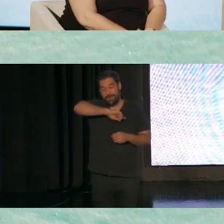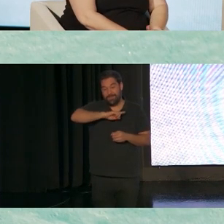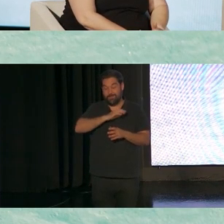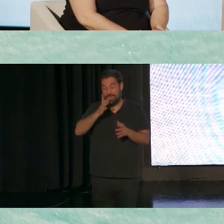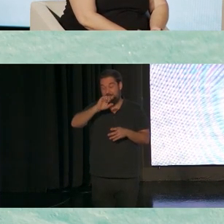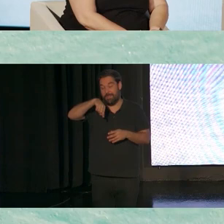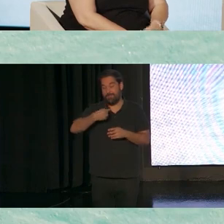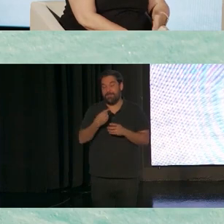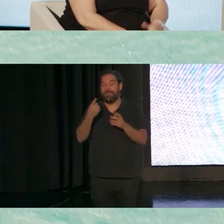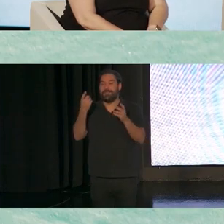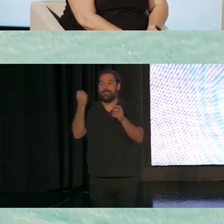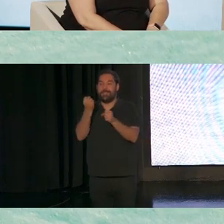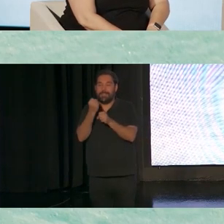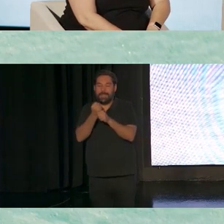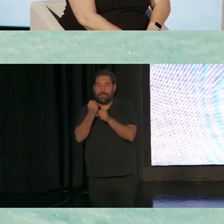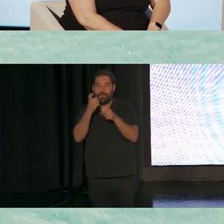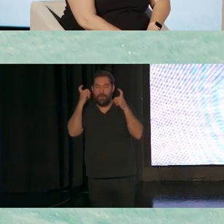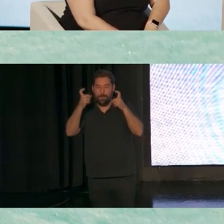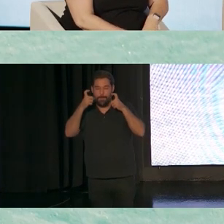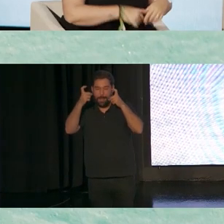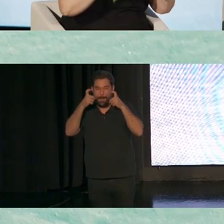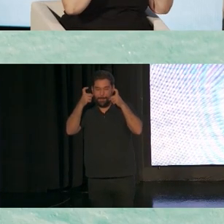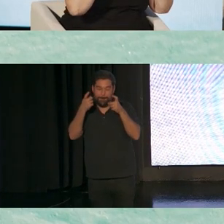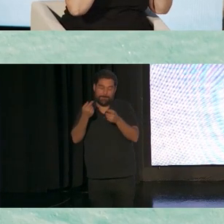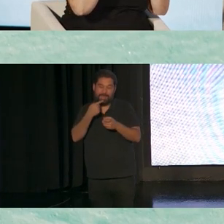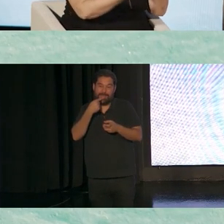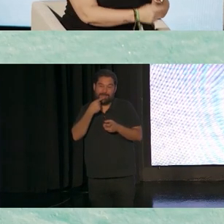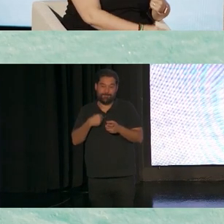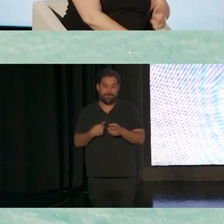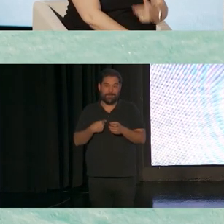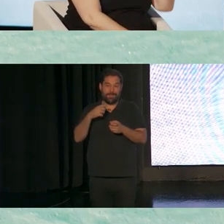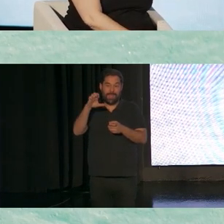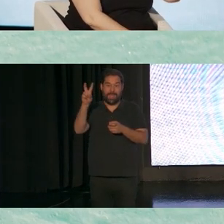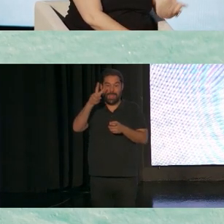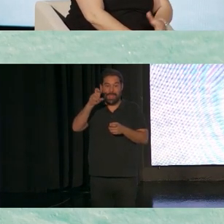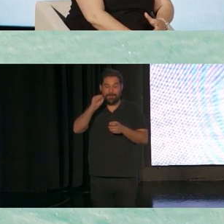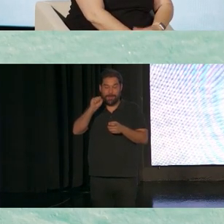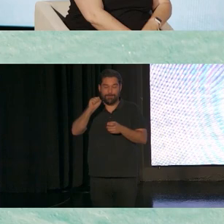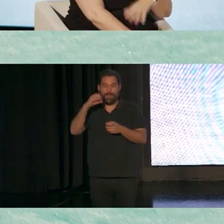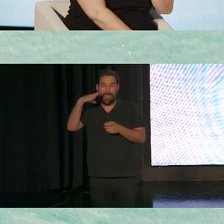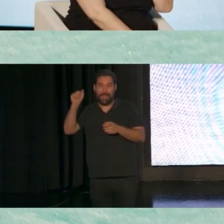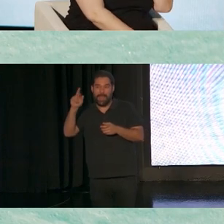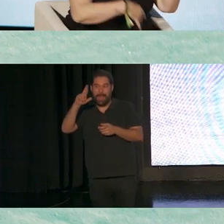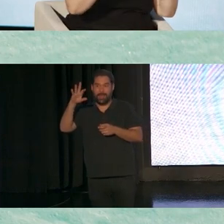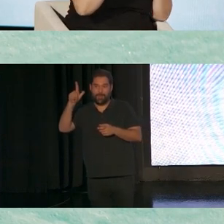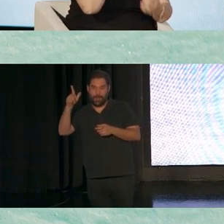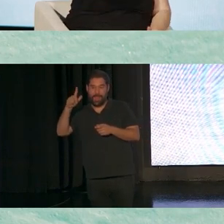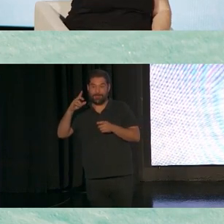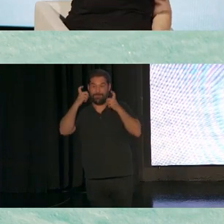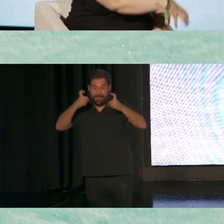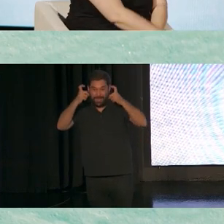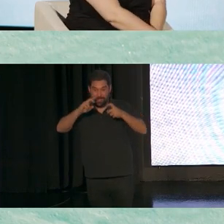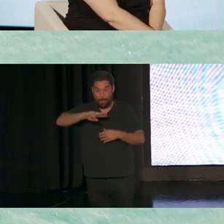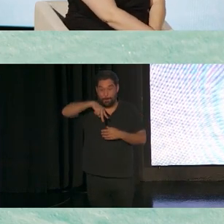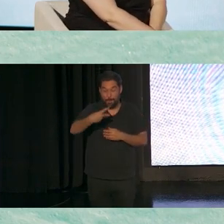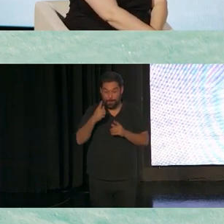trabajamos con ella siguiendo las indicaciones de Carol consiguió voltearse por ir a al perro o sea fue su primer volteo fue por